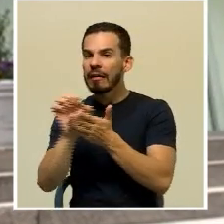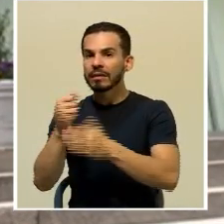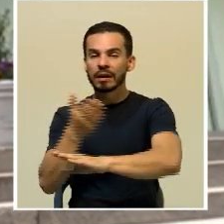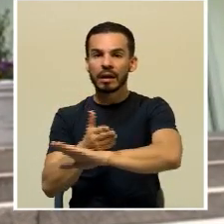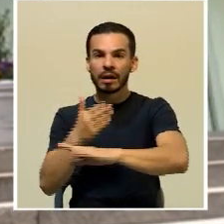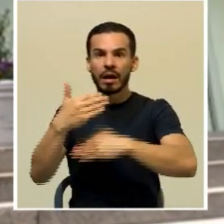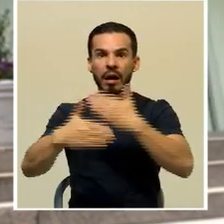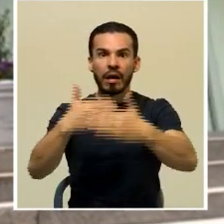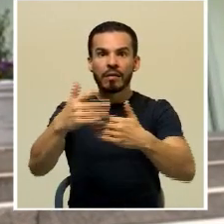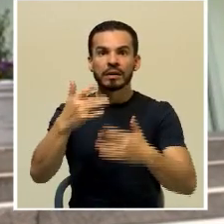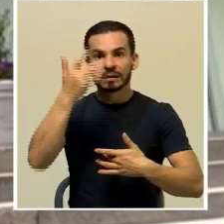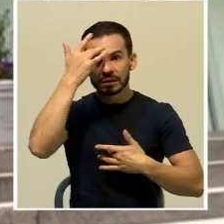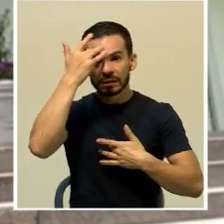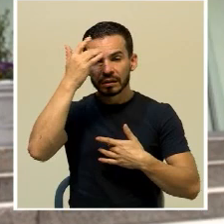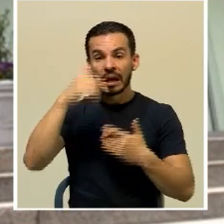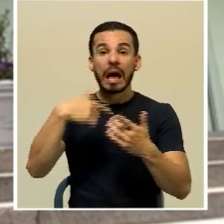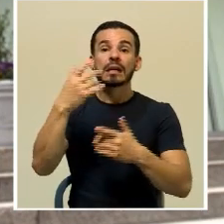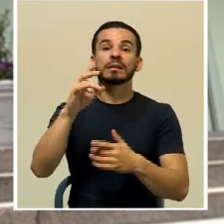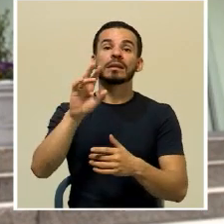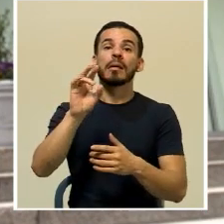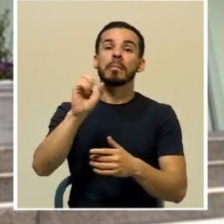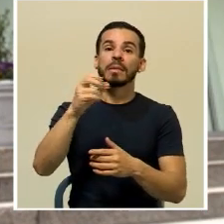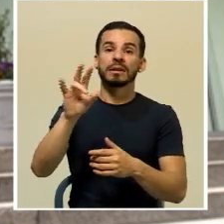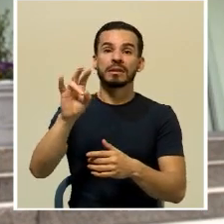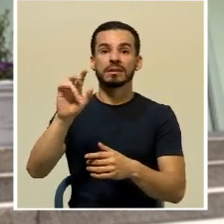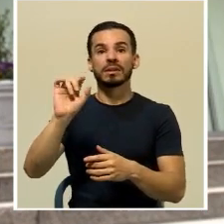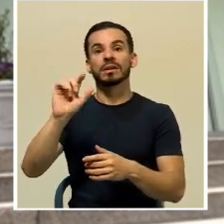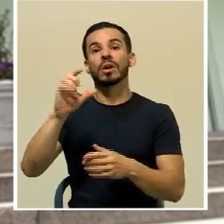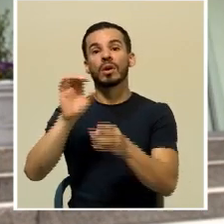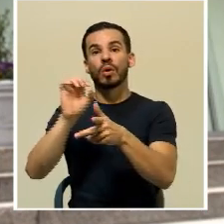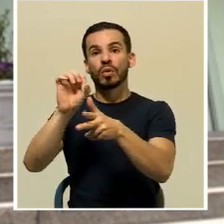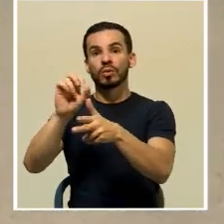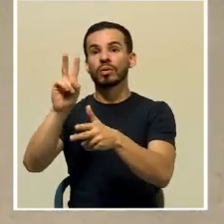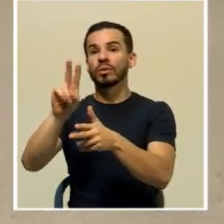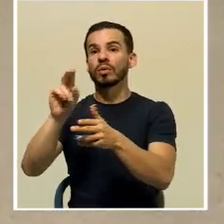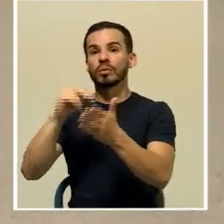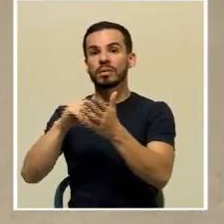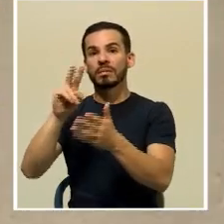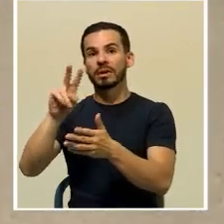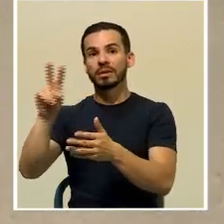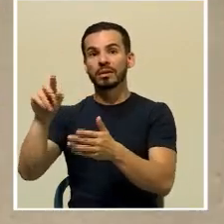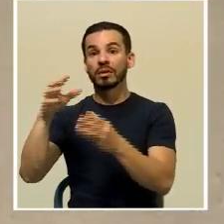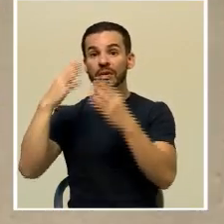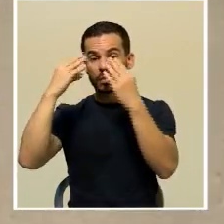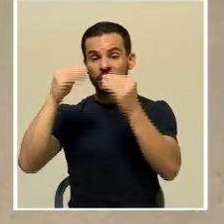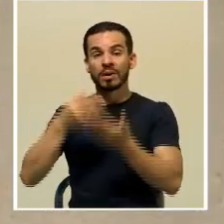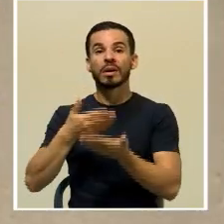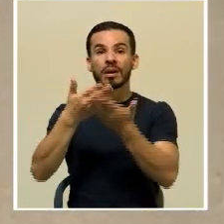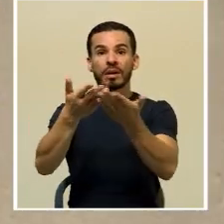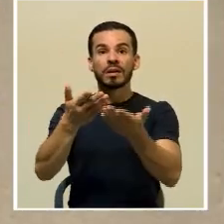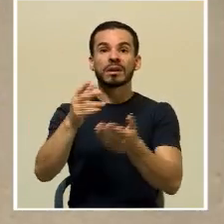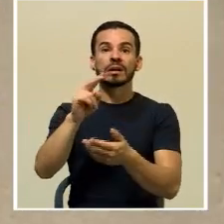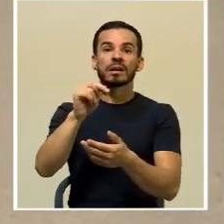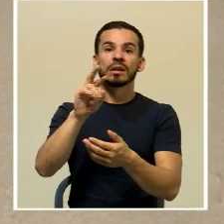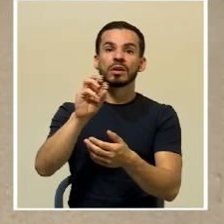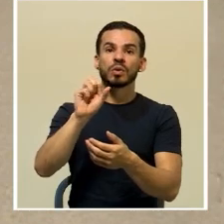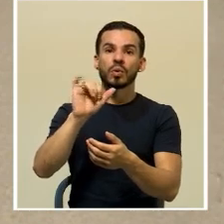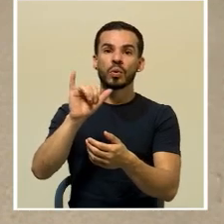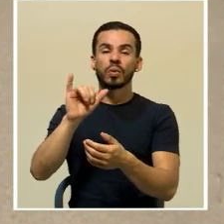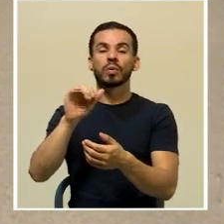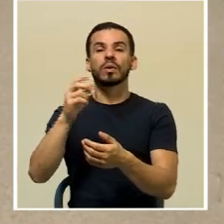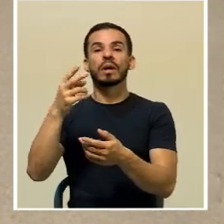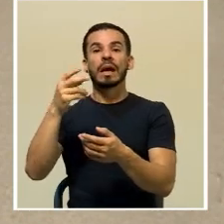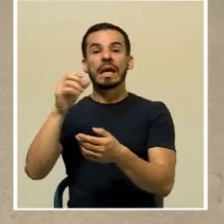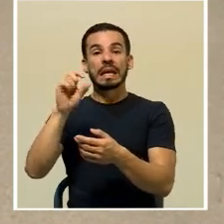El estudio se extenderá hasta el 27 de octubre de 2022. El anuncio se realizó luego que la publicación científica New England Journal